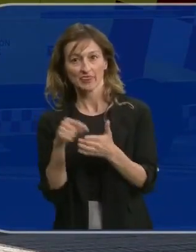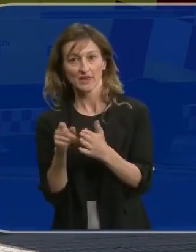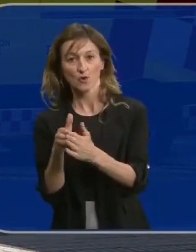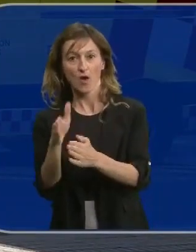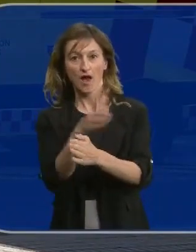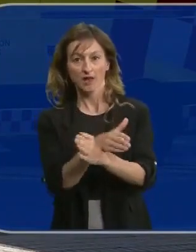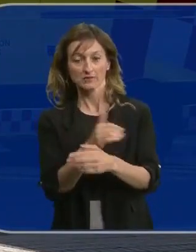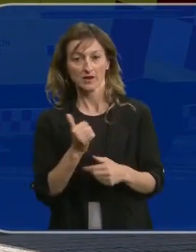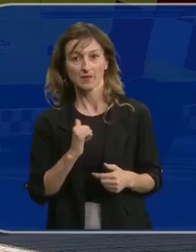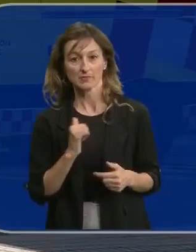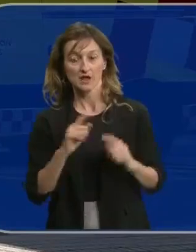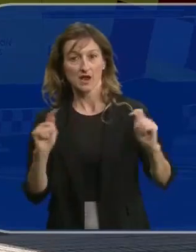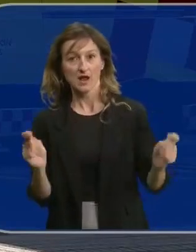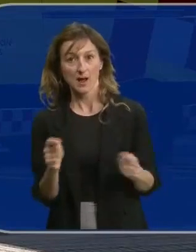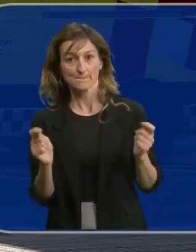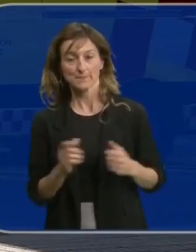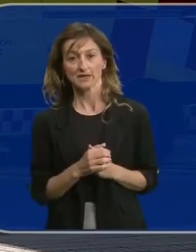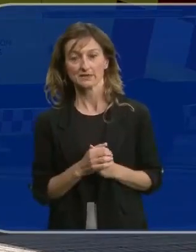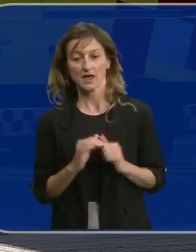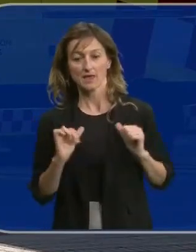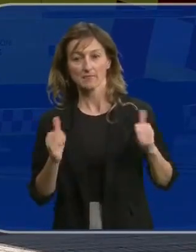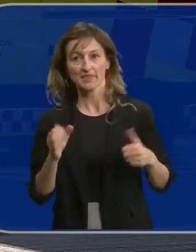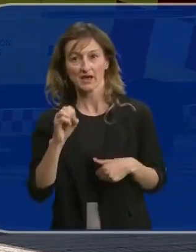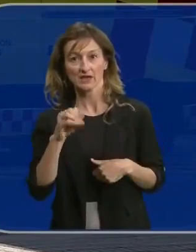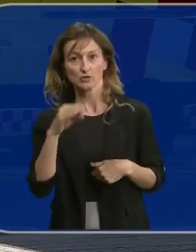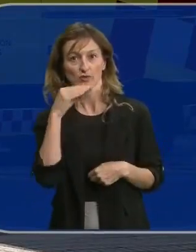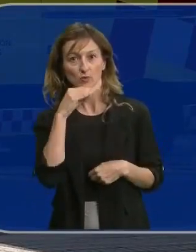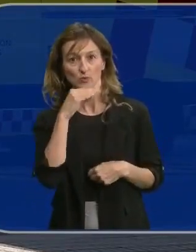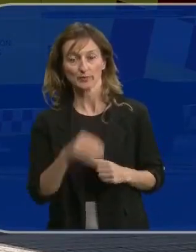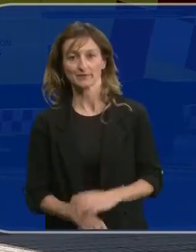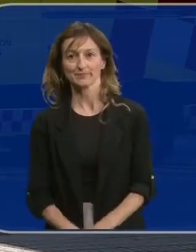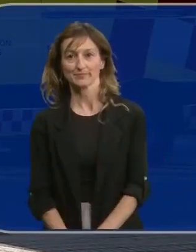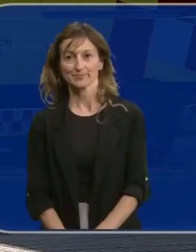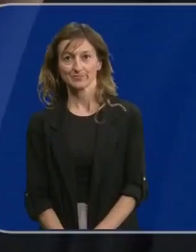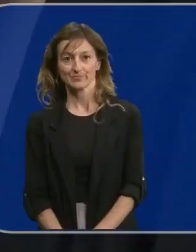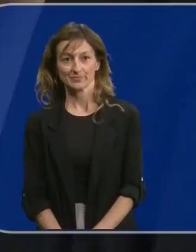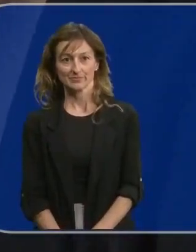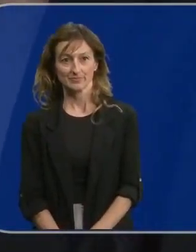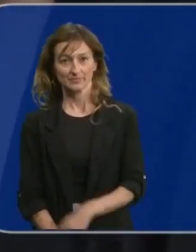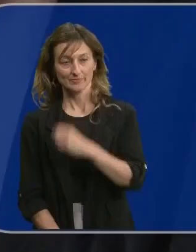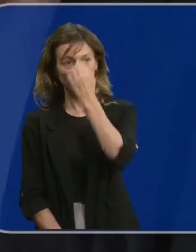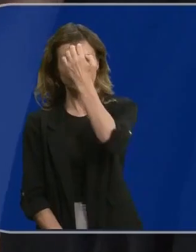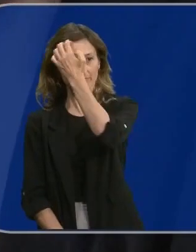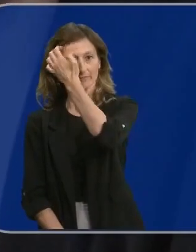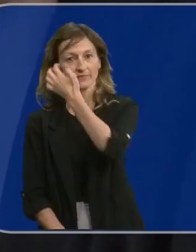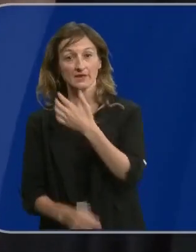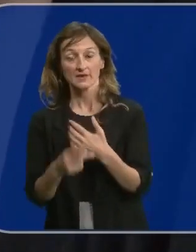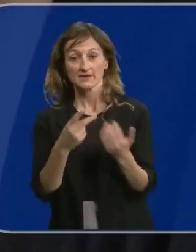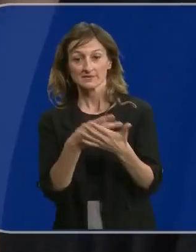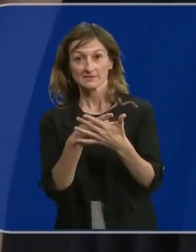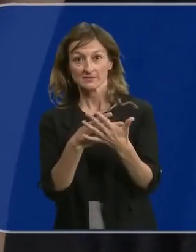día sino aprovechar la campaña que se abre el 14 de octubre